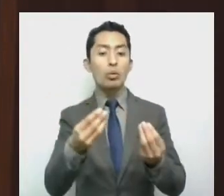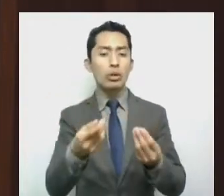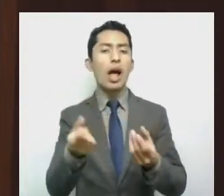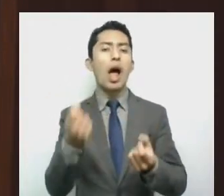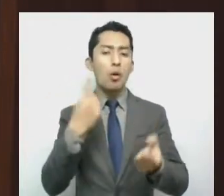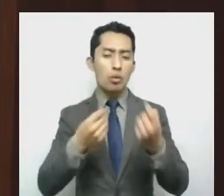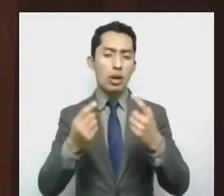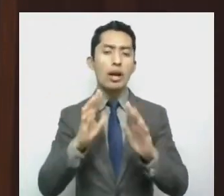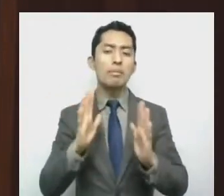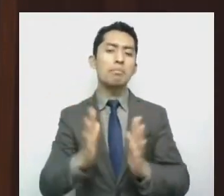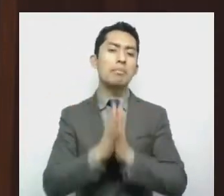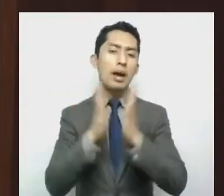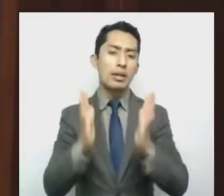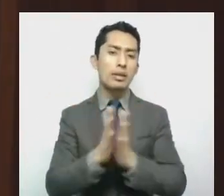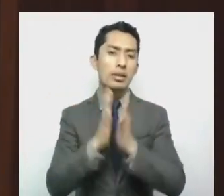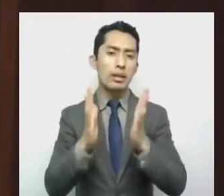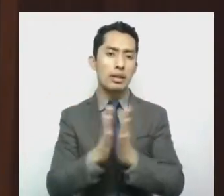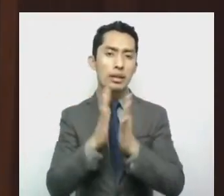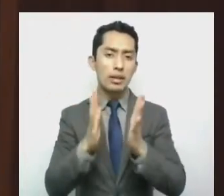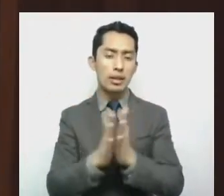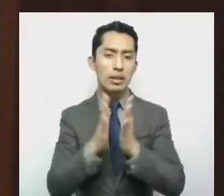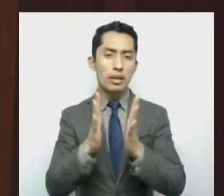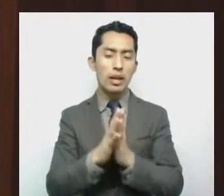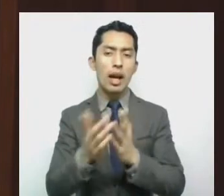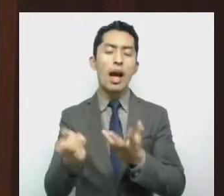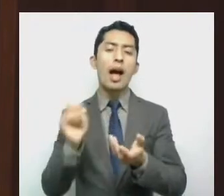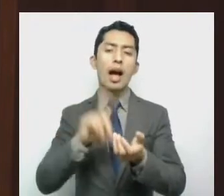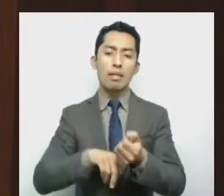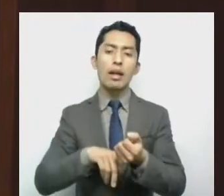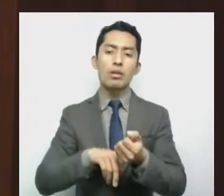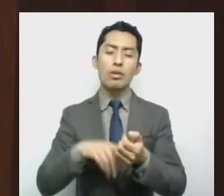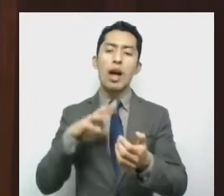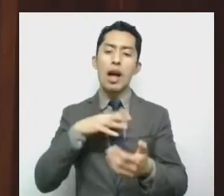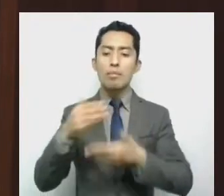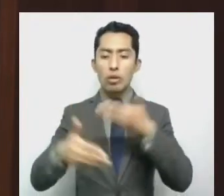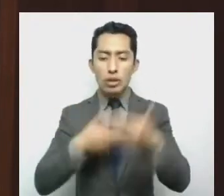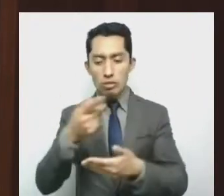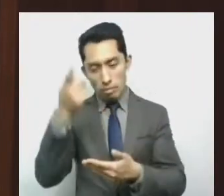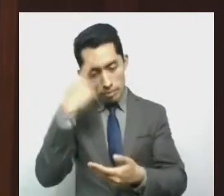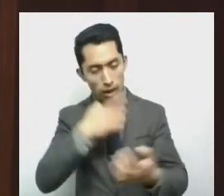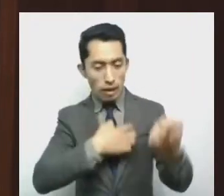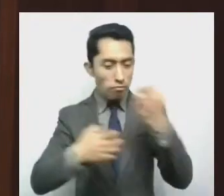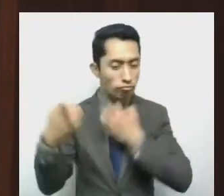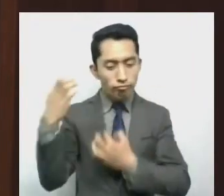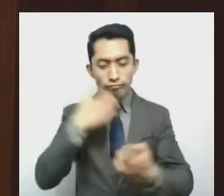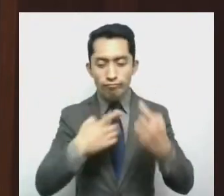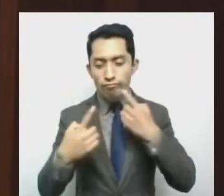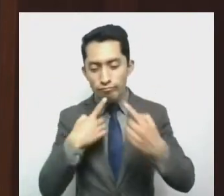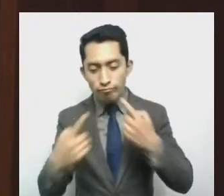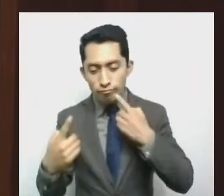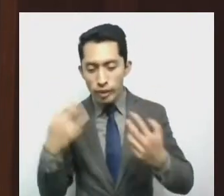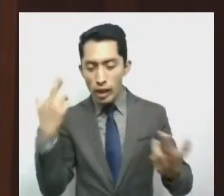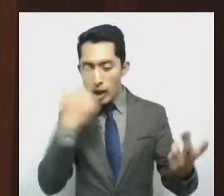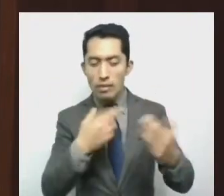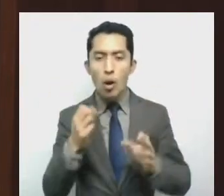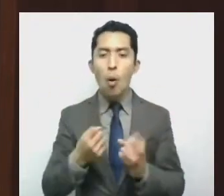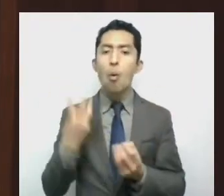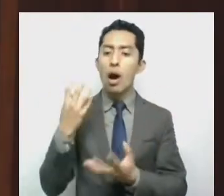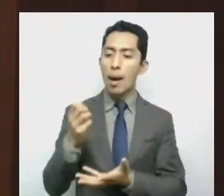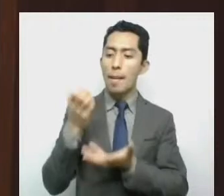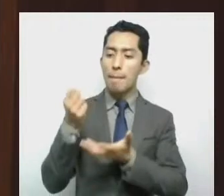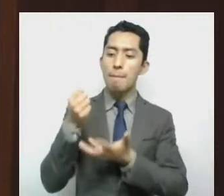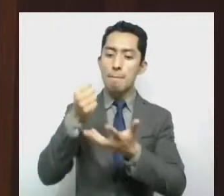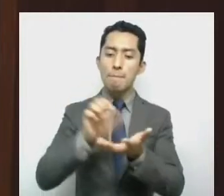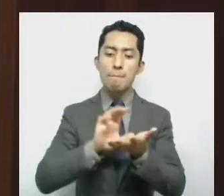participando en este proceso de estudio, de análisis, de revisión del paquete fiscal,